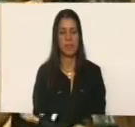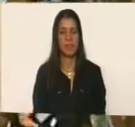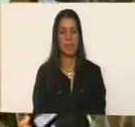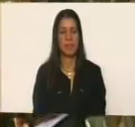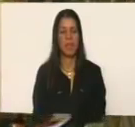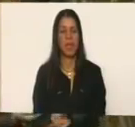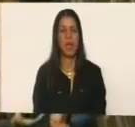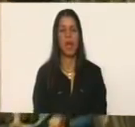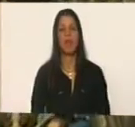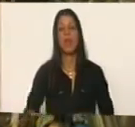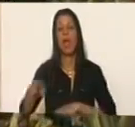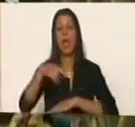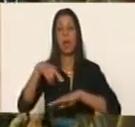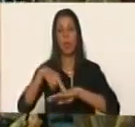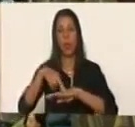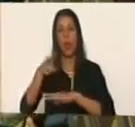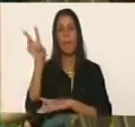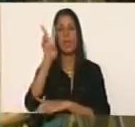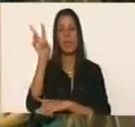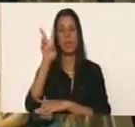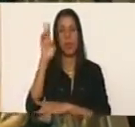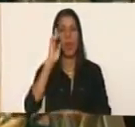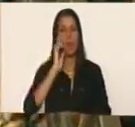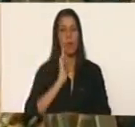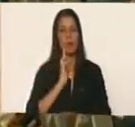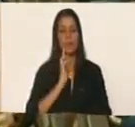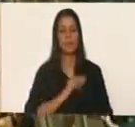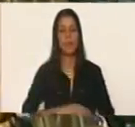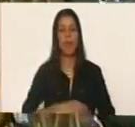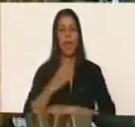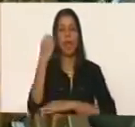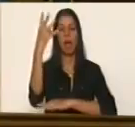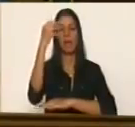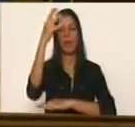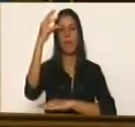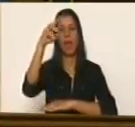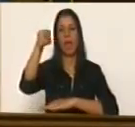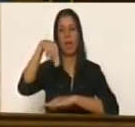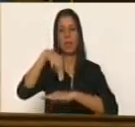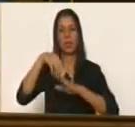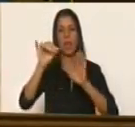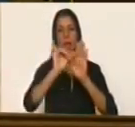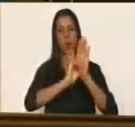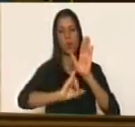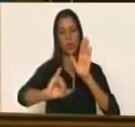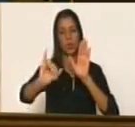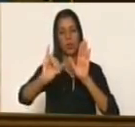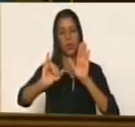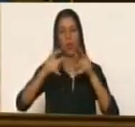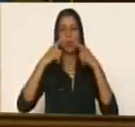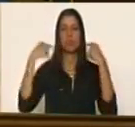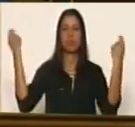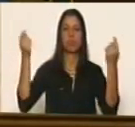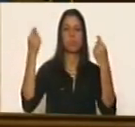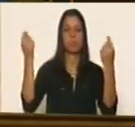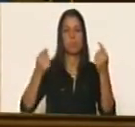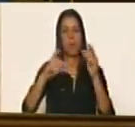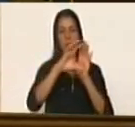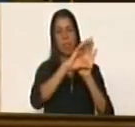República Bolivariana de Venezuela, Asamblea Nacional Constituyente, decreto